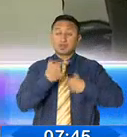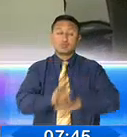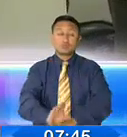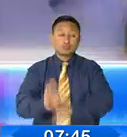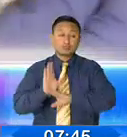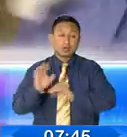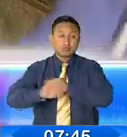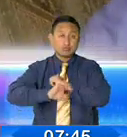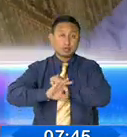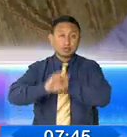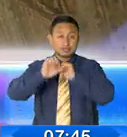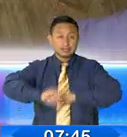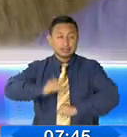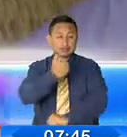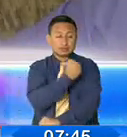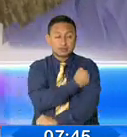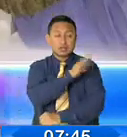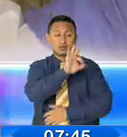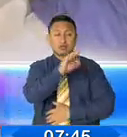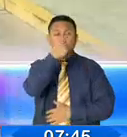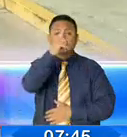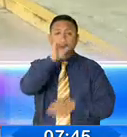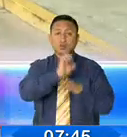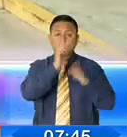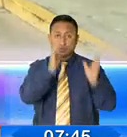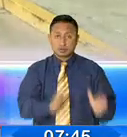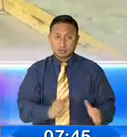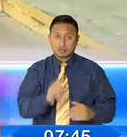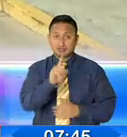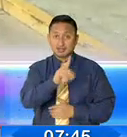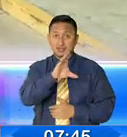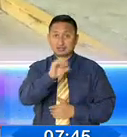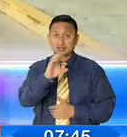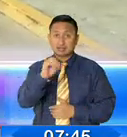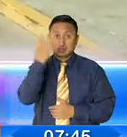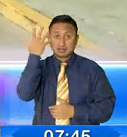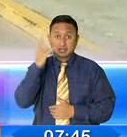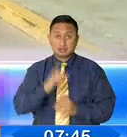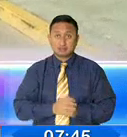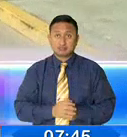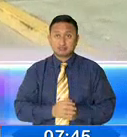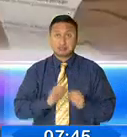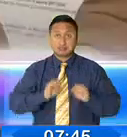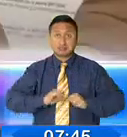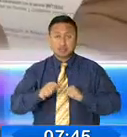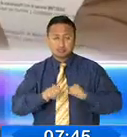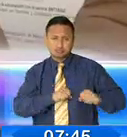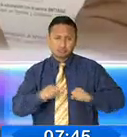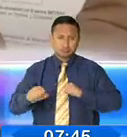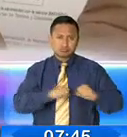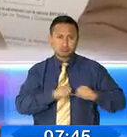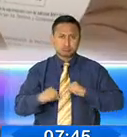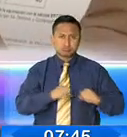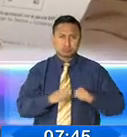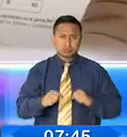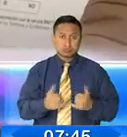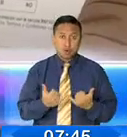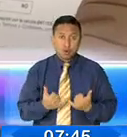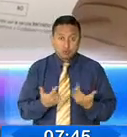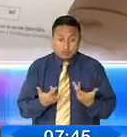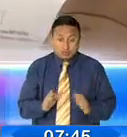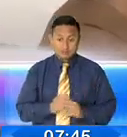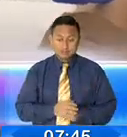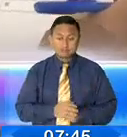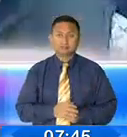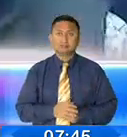a la vacunación de 9 millones de ecuatorianos en sus primeros 100 días de gobierno. Estas son las gestiones que se estaría llevando adelante mientras esto